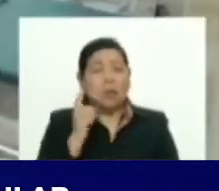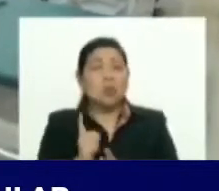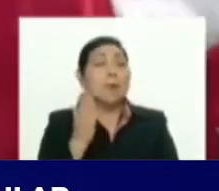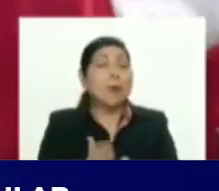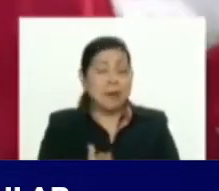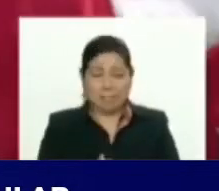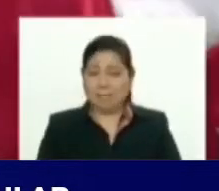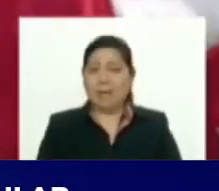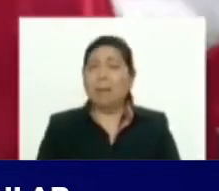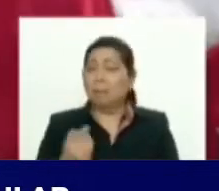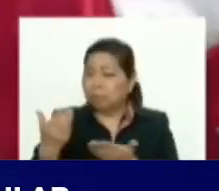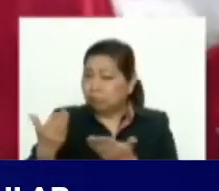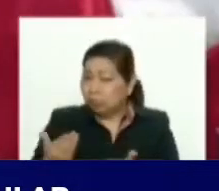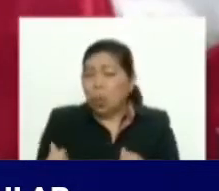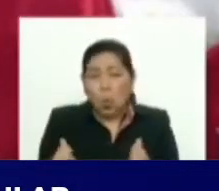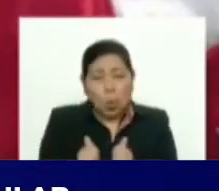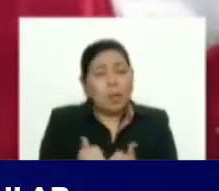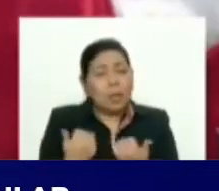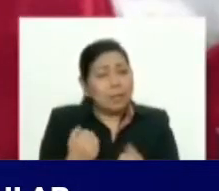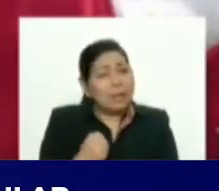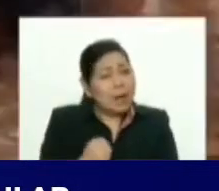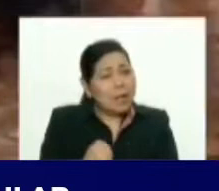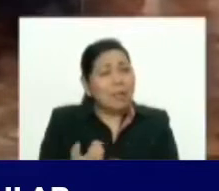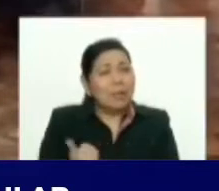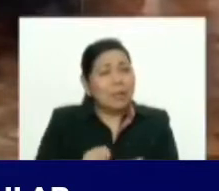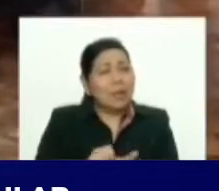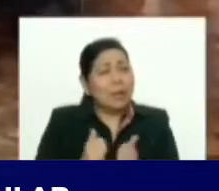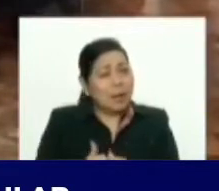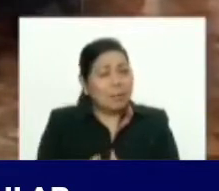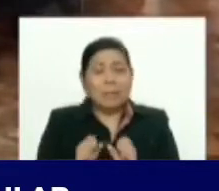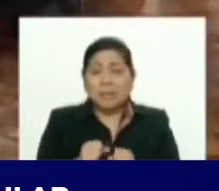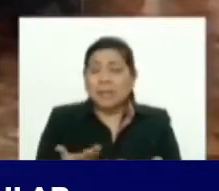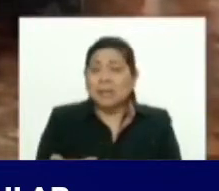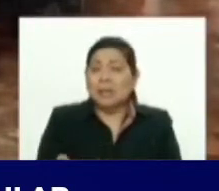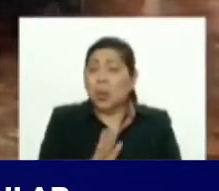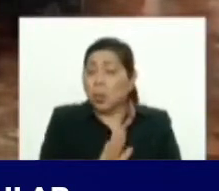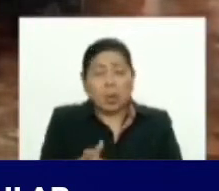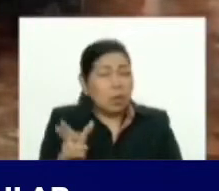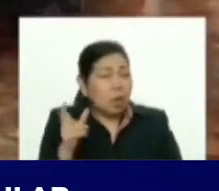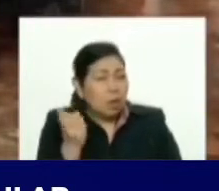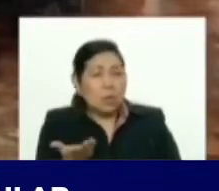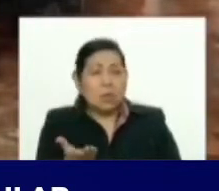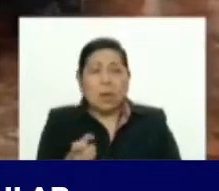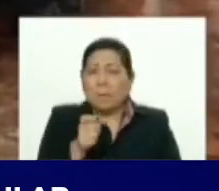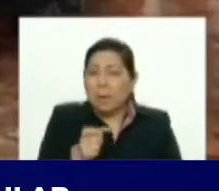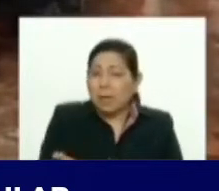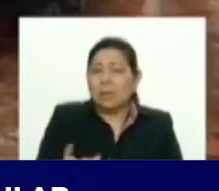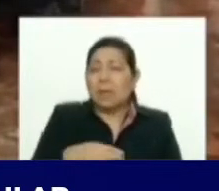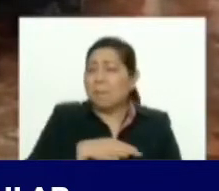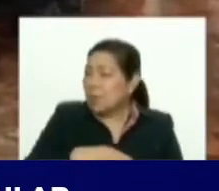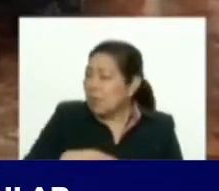problemática. Y los invito para hacerlo juntos, este trabajo, estos cambios. Si algunas propuestas ustedes escuchan que nuestros trabajadores,